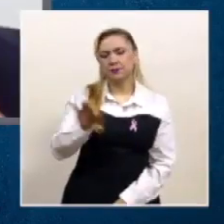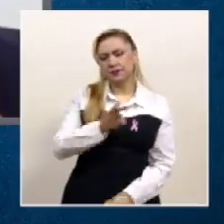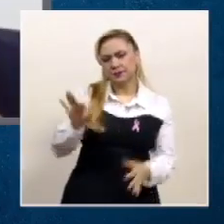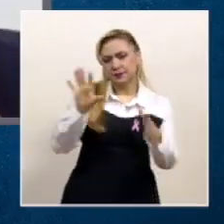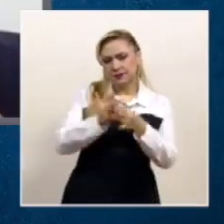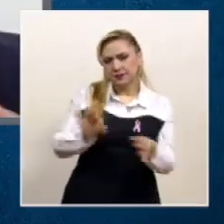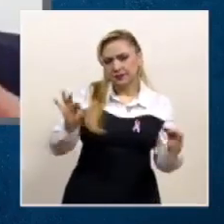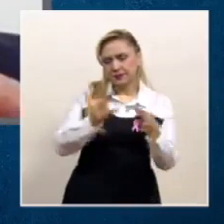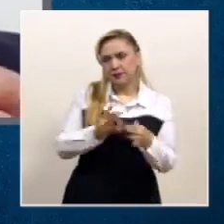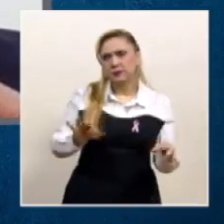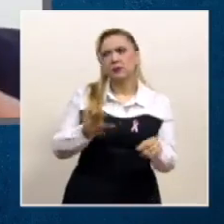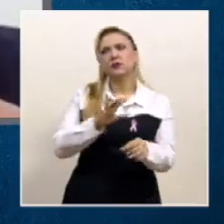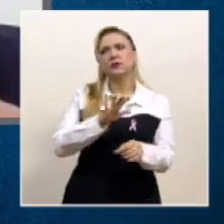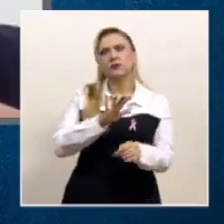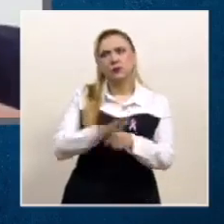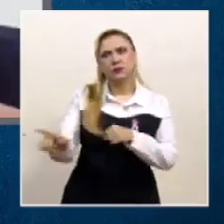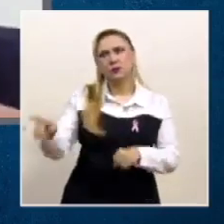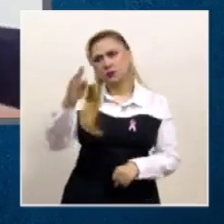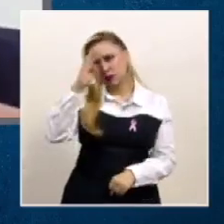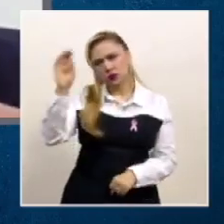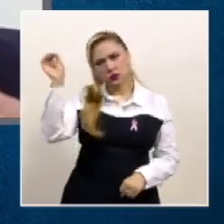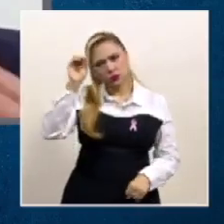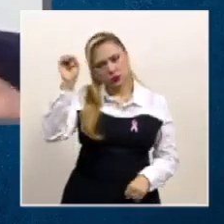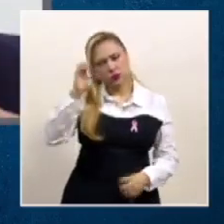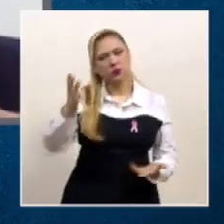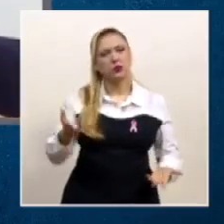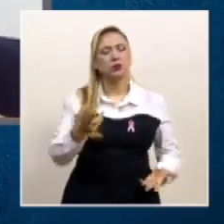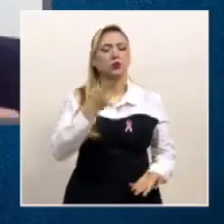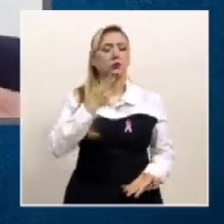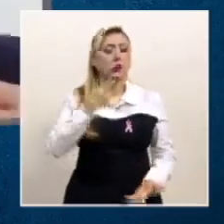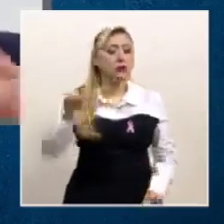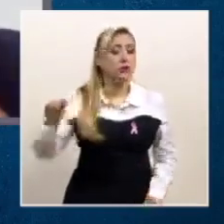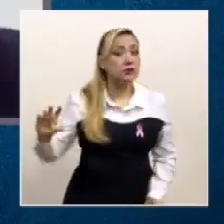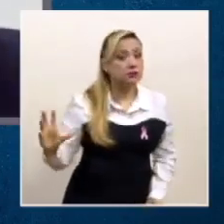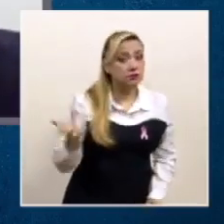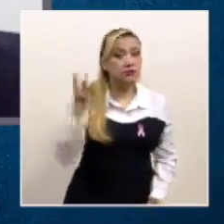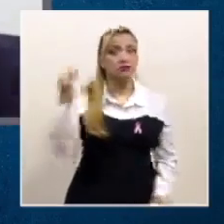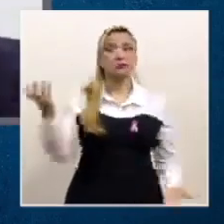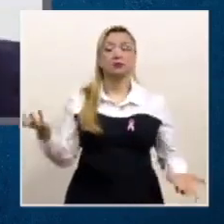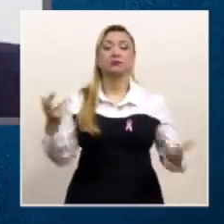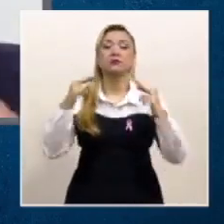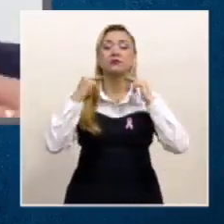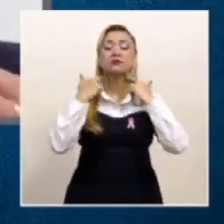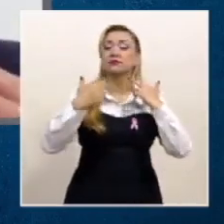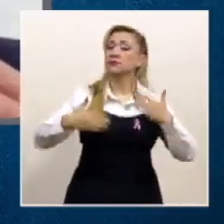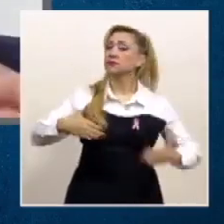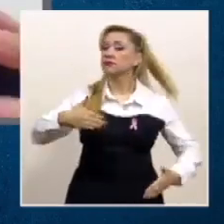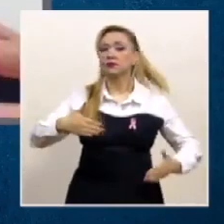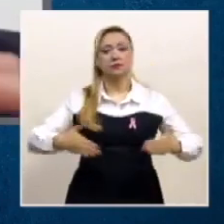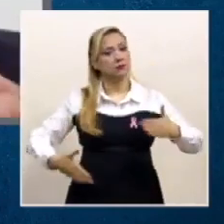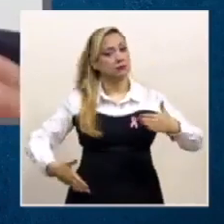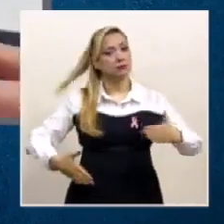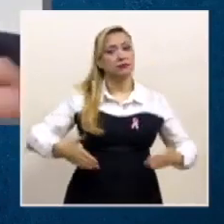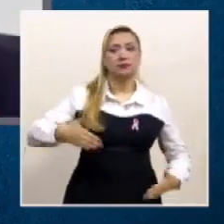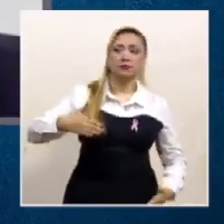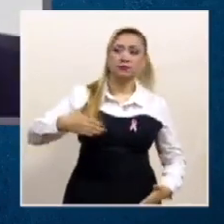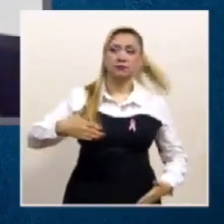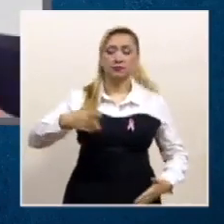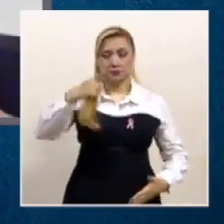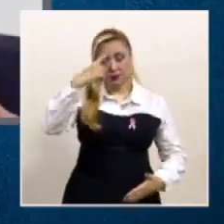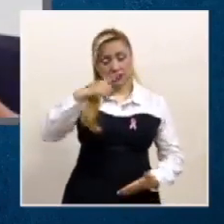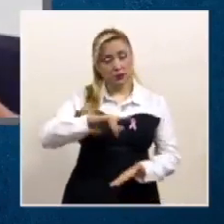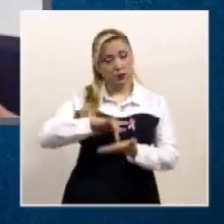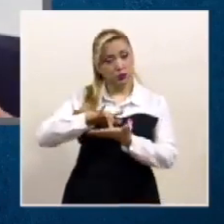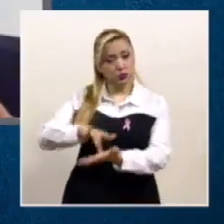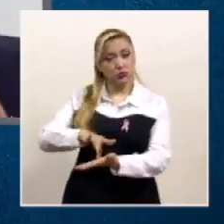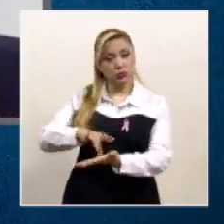una perspectiva general, ¿cuál es tu opinión sobre el uso de las tecnologías o de la inteligencia artificial en general para favorecer